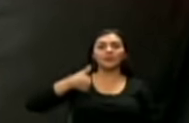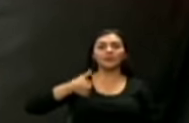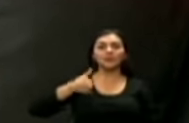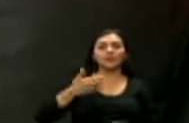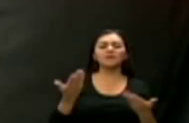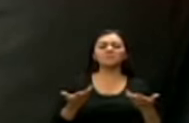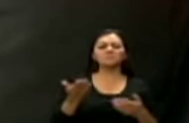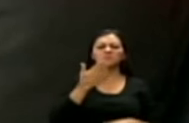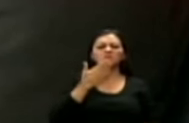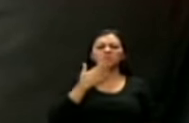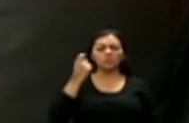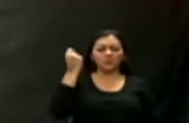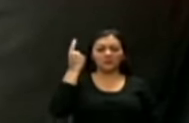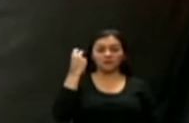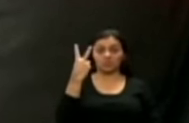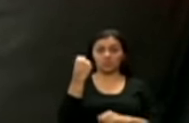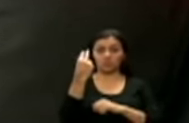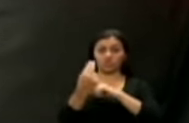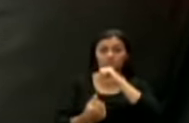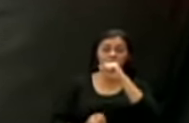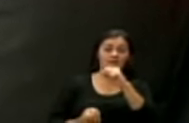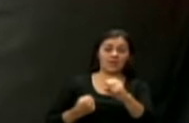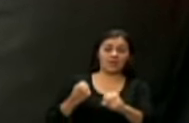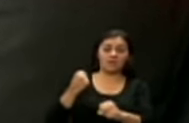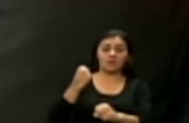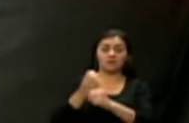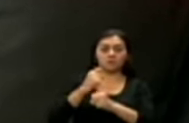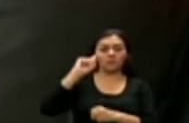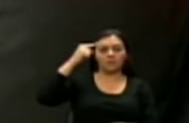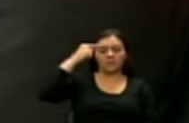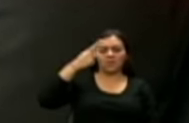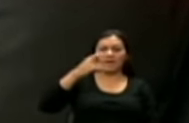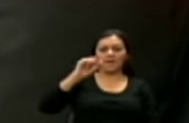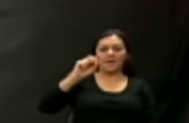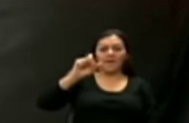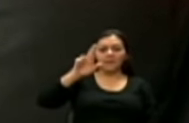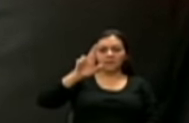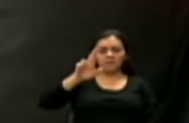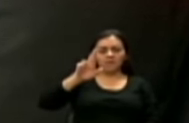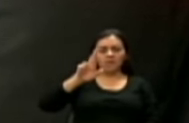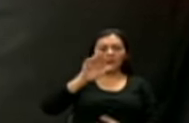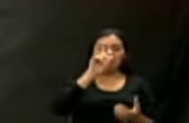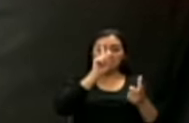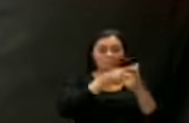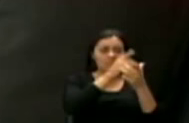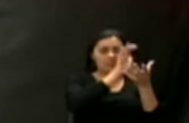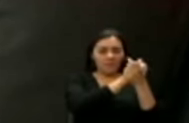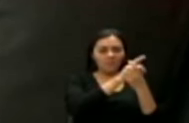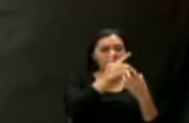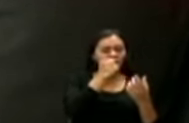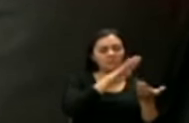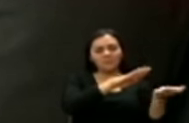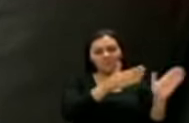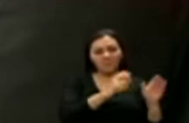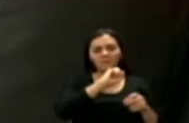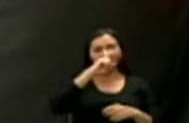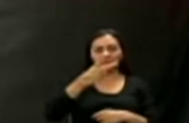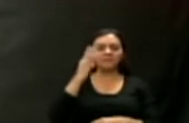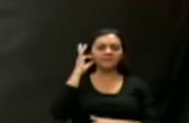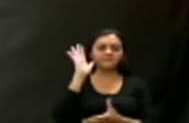cómo entenderlo después de 12 años prácticamente de gobierno de los Kirchner, y en esta circunstancia con la posibilidad de que